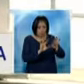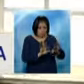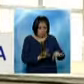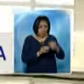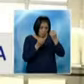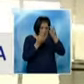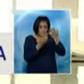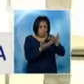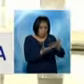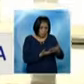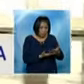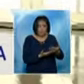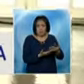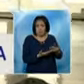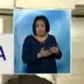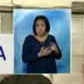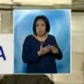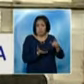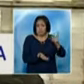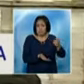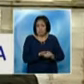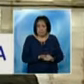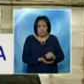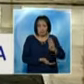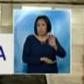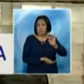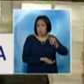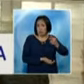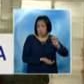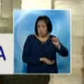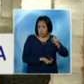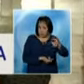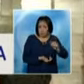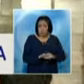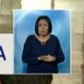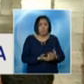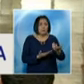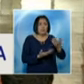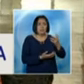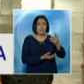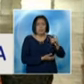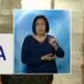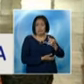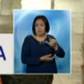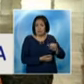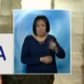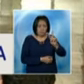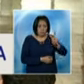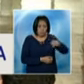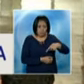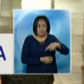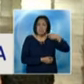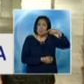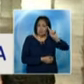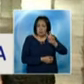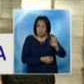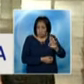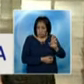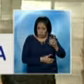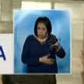el informe previo para la emisión de bonos de la refinería Talara. Son 2.000 millones de dólares que se va a